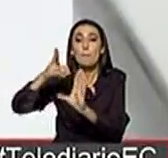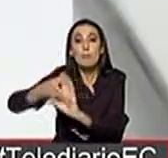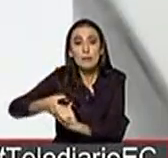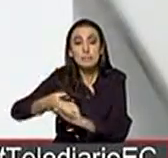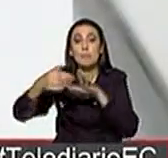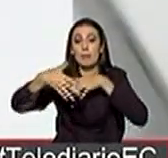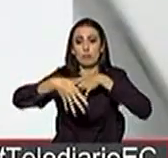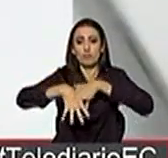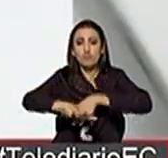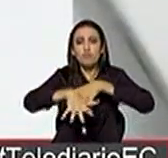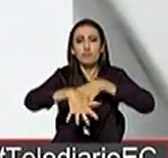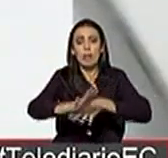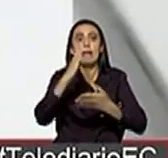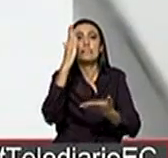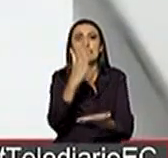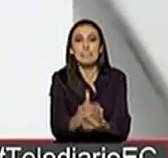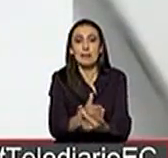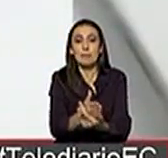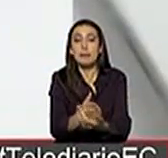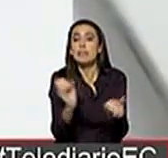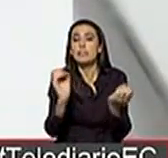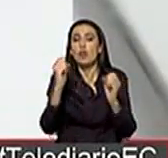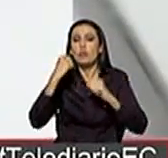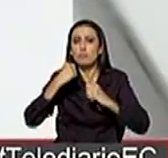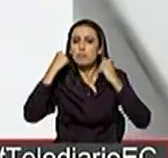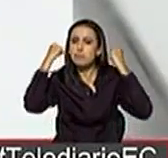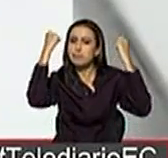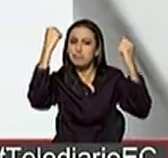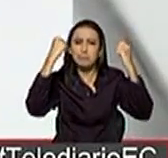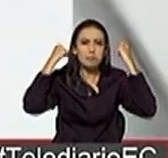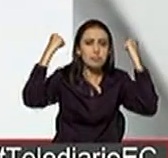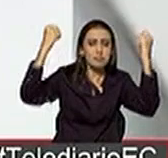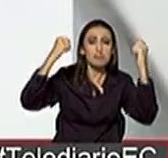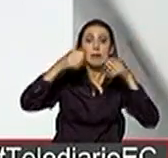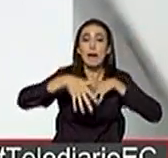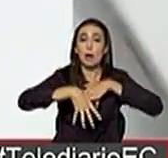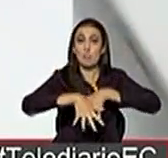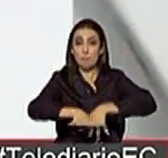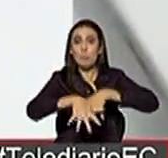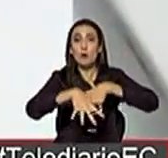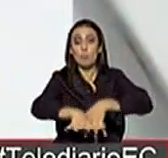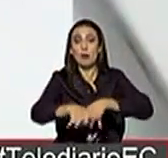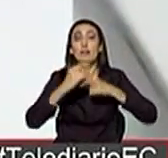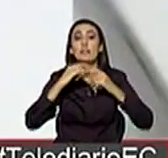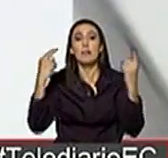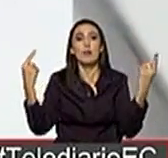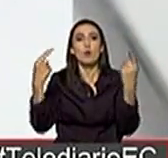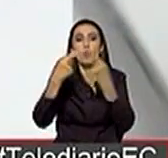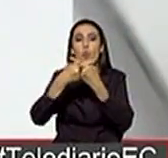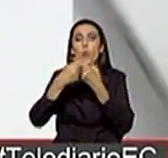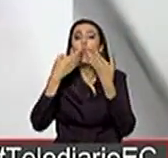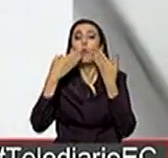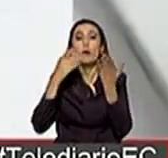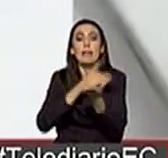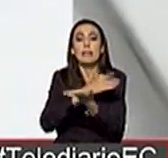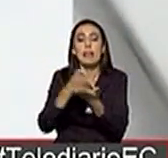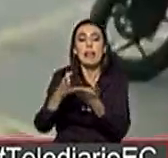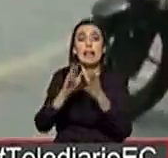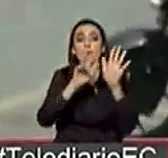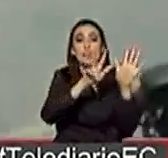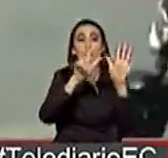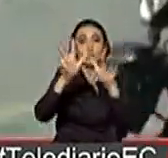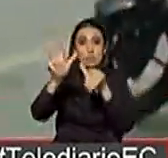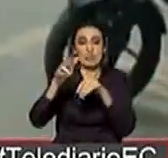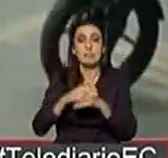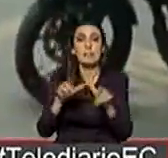paralización de servicios rebelión y discordia durante las manifestaciones en contra de la eliminación de los subsidios a los combustibles